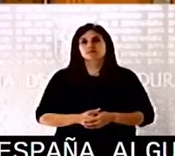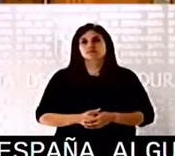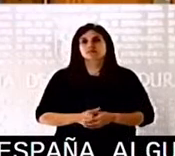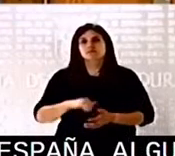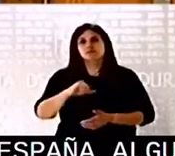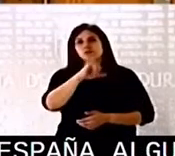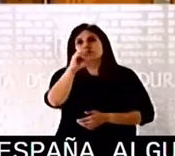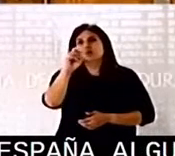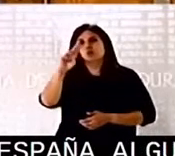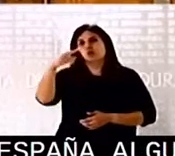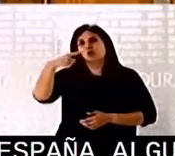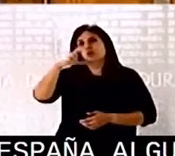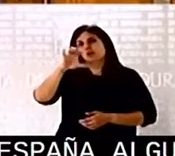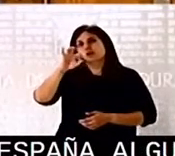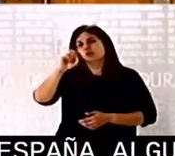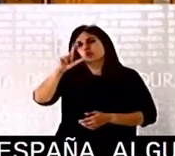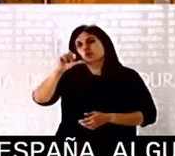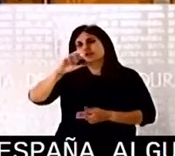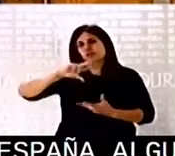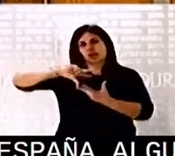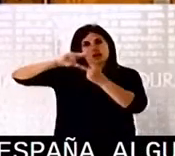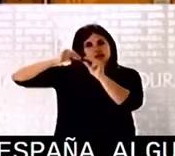Jorge Solís, de Canal Extremadura Radio.